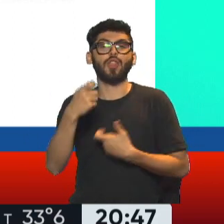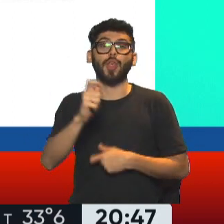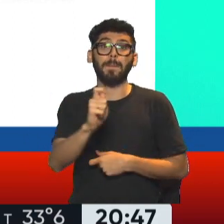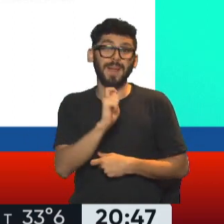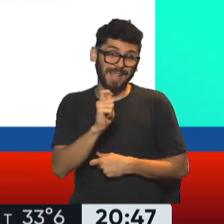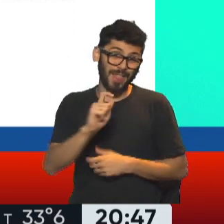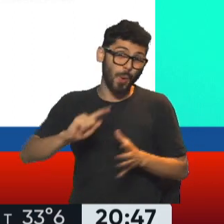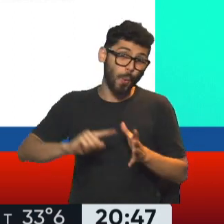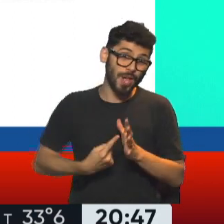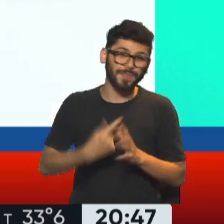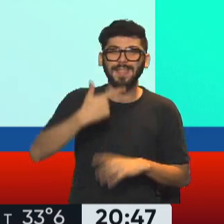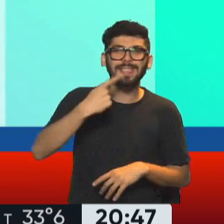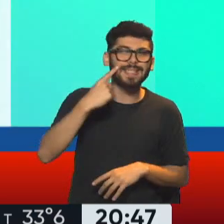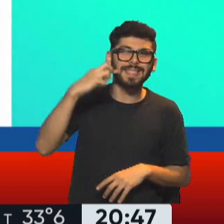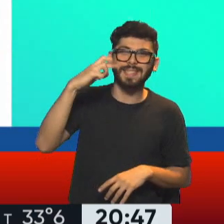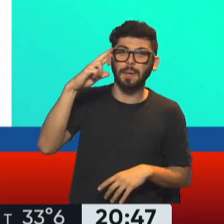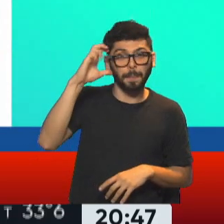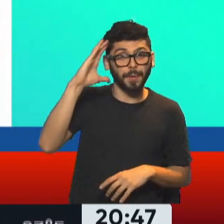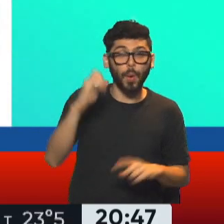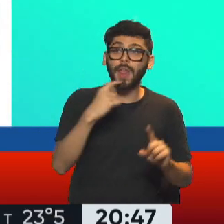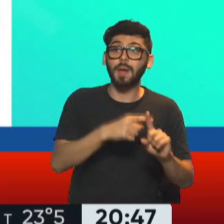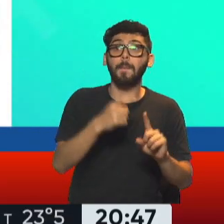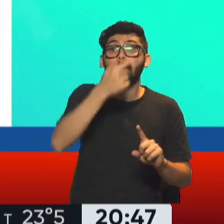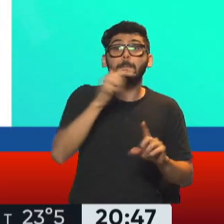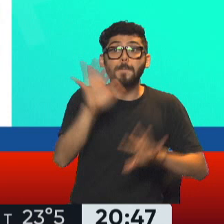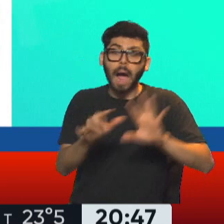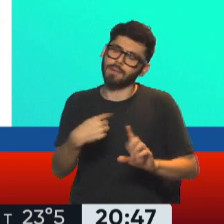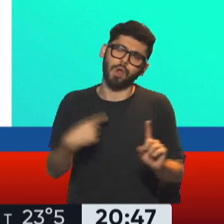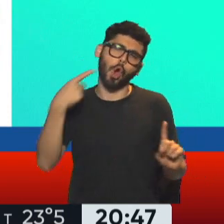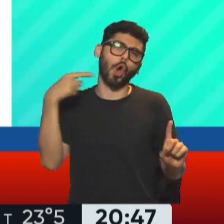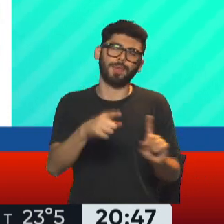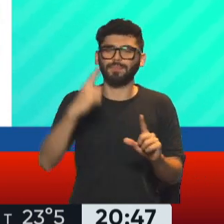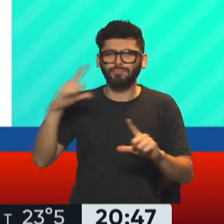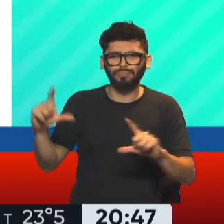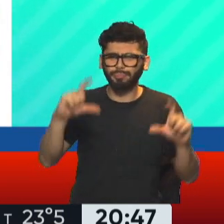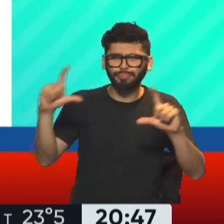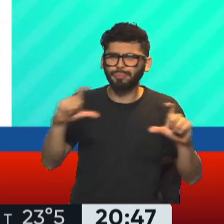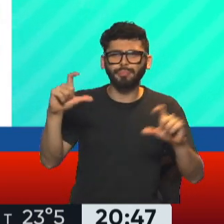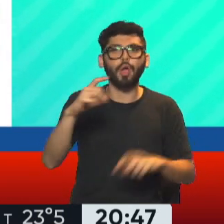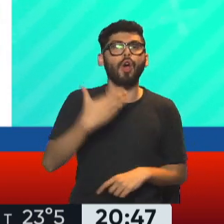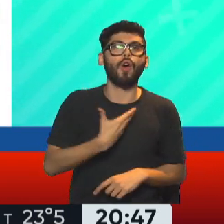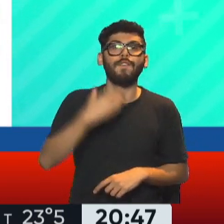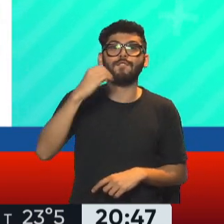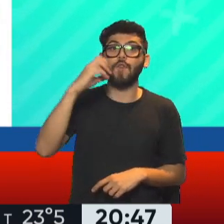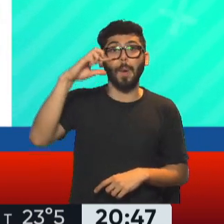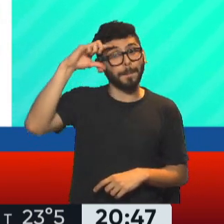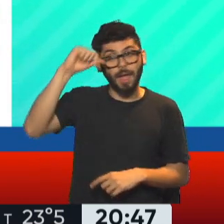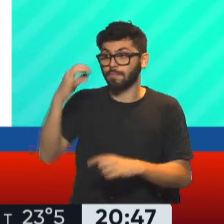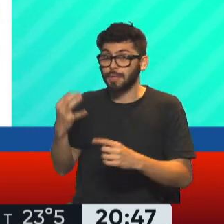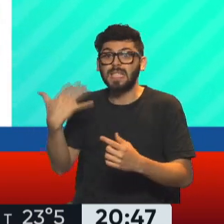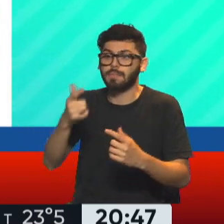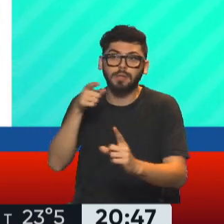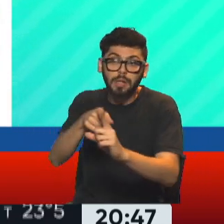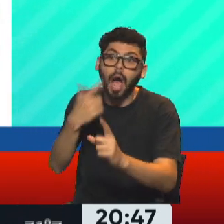Buenos Aires, desde Cipreva, repudiamos la actitud del expresidente Mauricio Macri. Bueno, van pasando FOPEA. Le reclamaron desde el primer minuto a